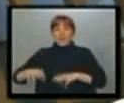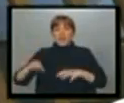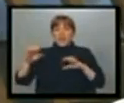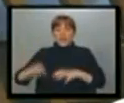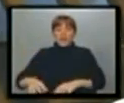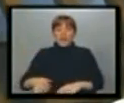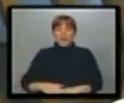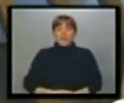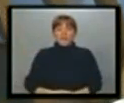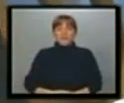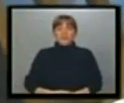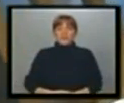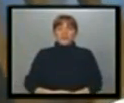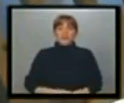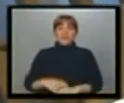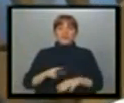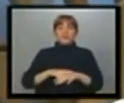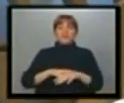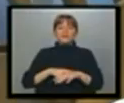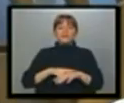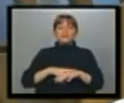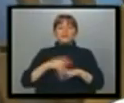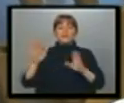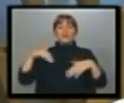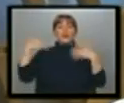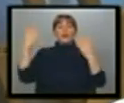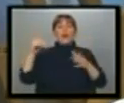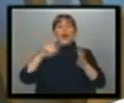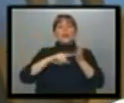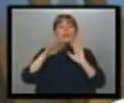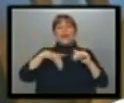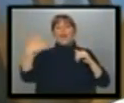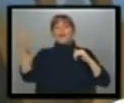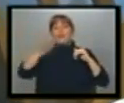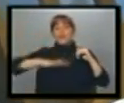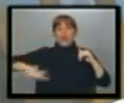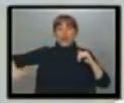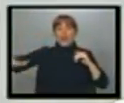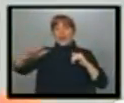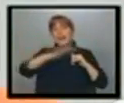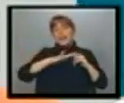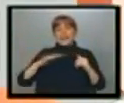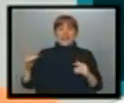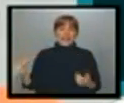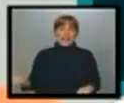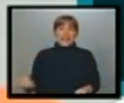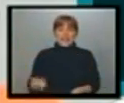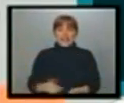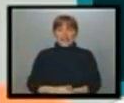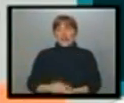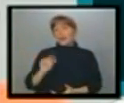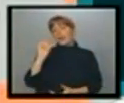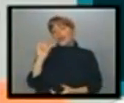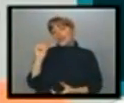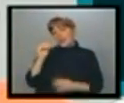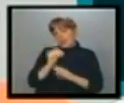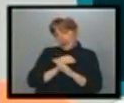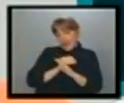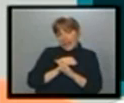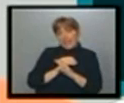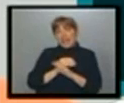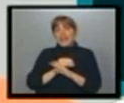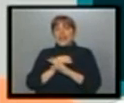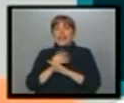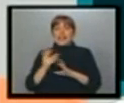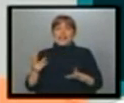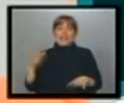a las temperaturas saliendo de la ciudad de Buenos Aires a esta hora de la mañana. Obviamente va bajando un poquito ¿no? Sobre todo si es en algún lugar bastante